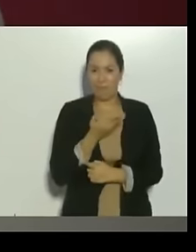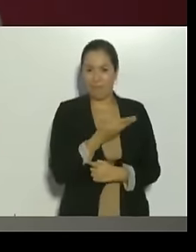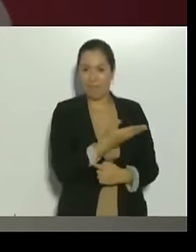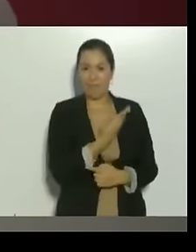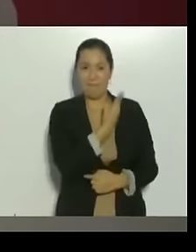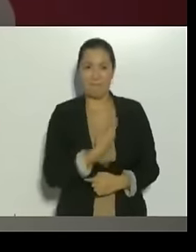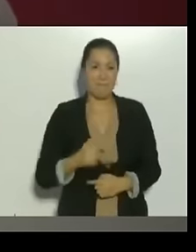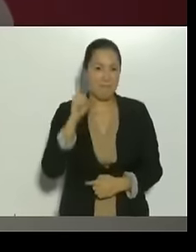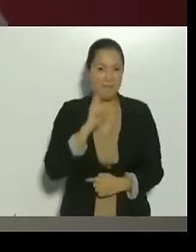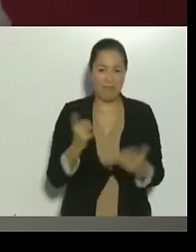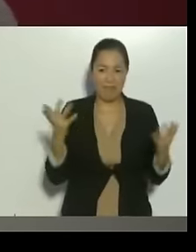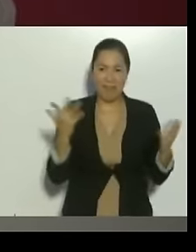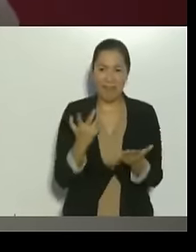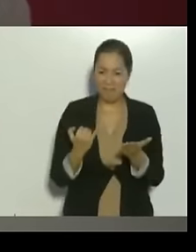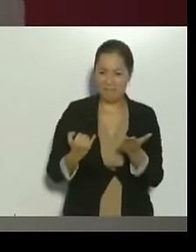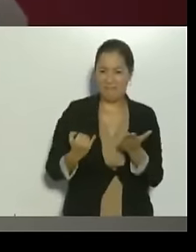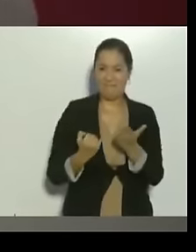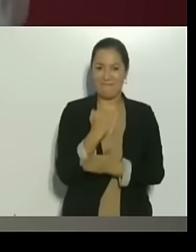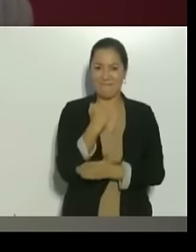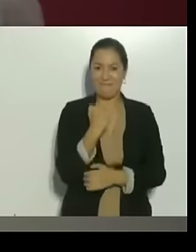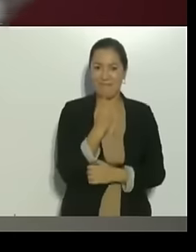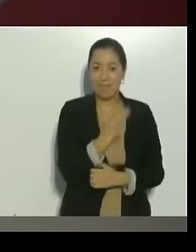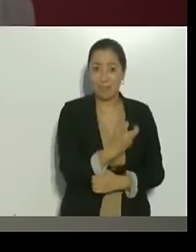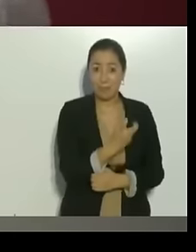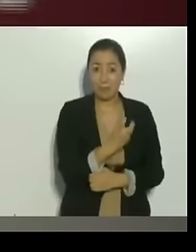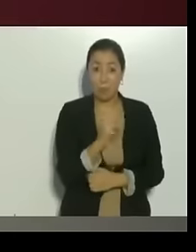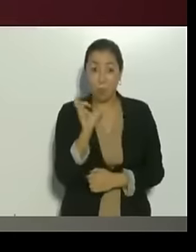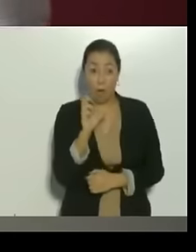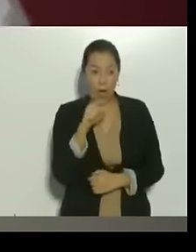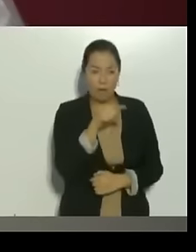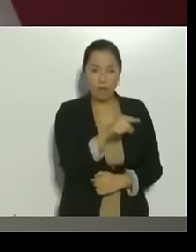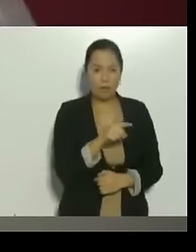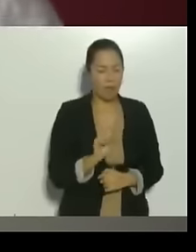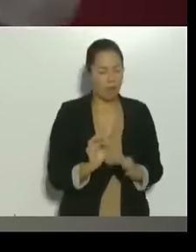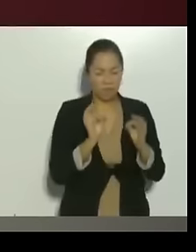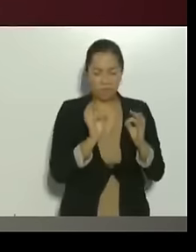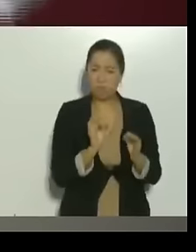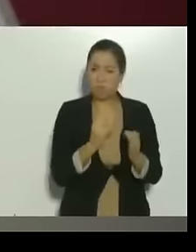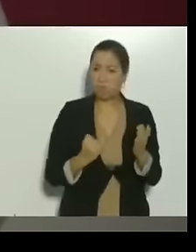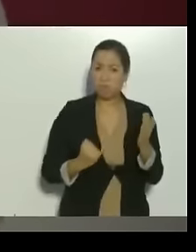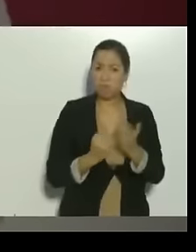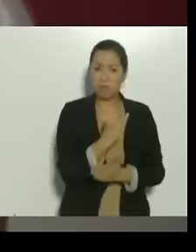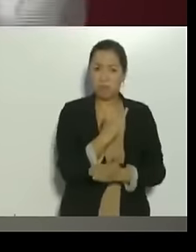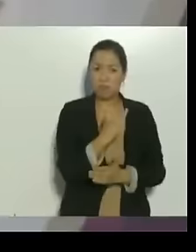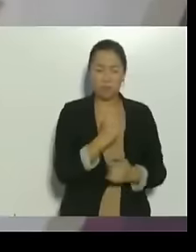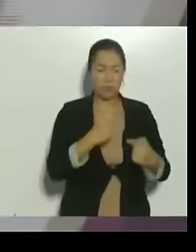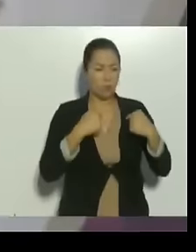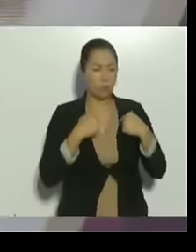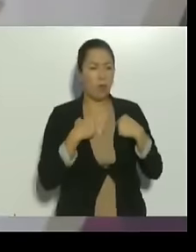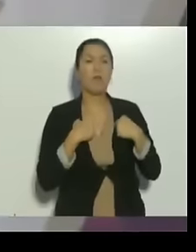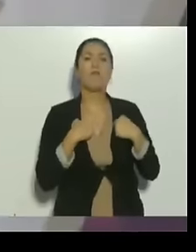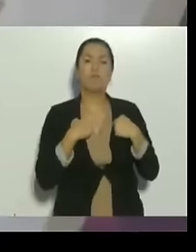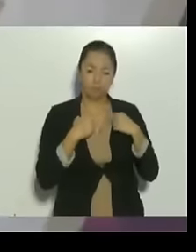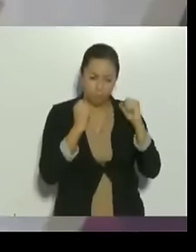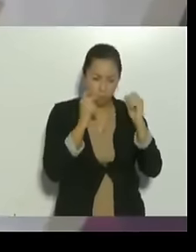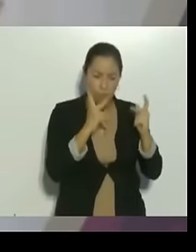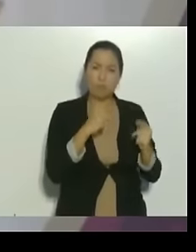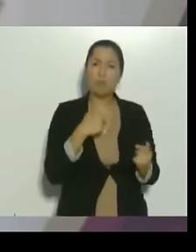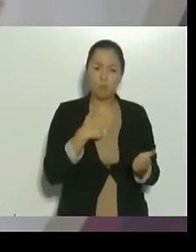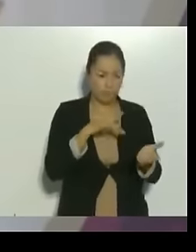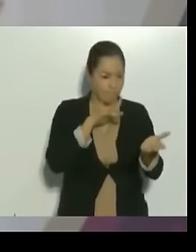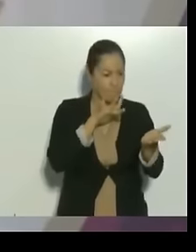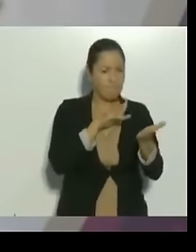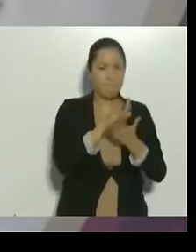la decisión y una vez que ella tomó esa decisión yo lo que hice fue apoyar a